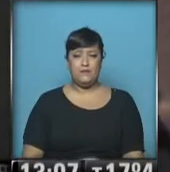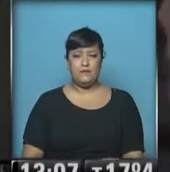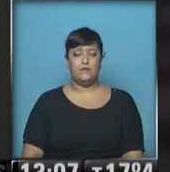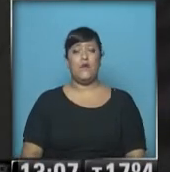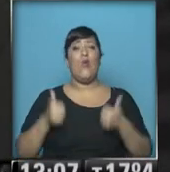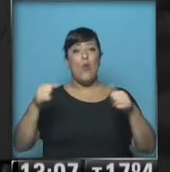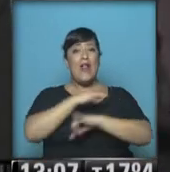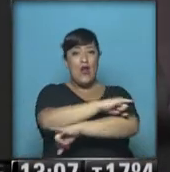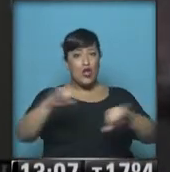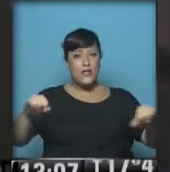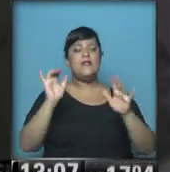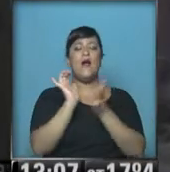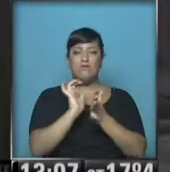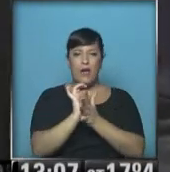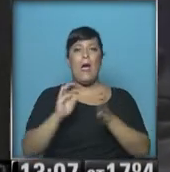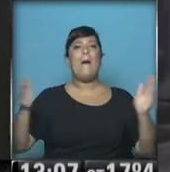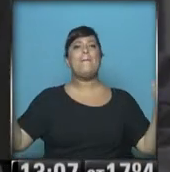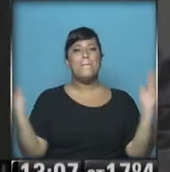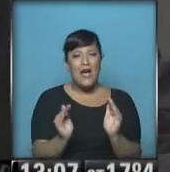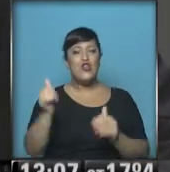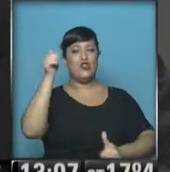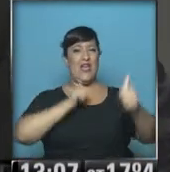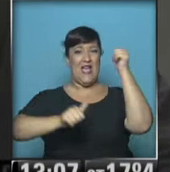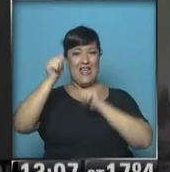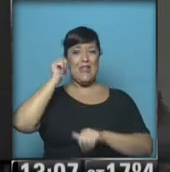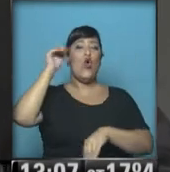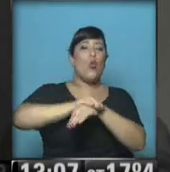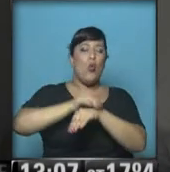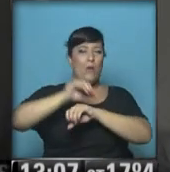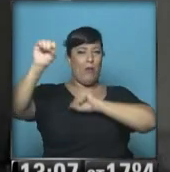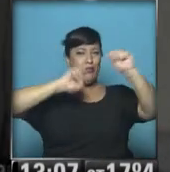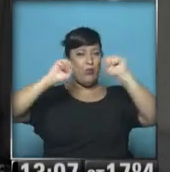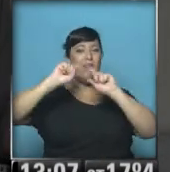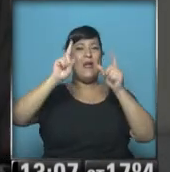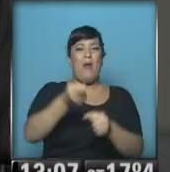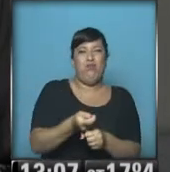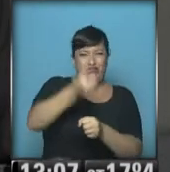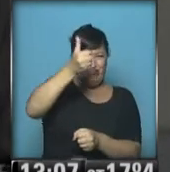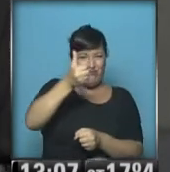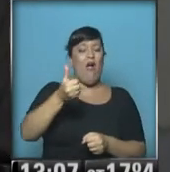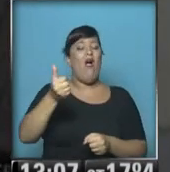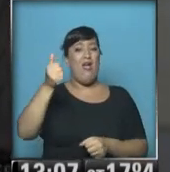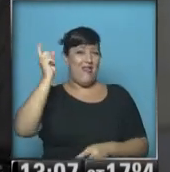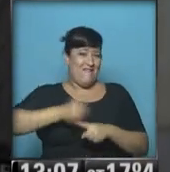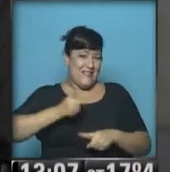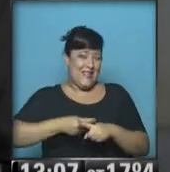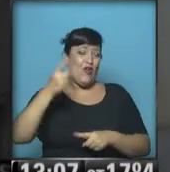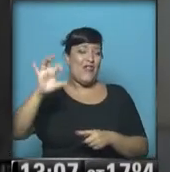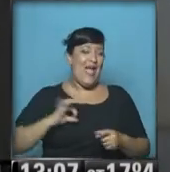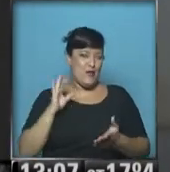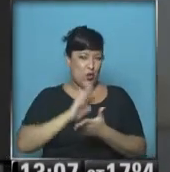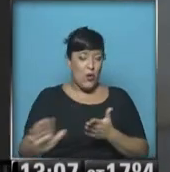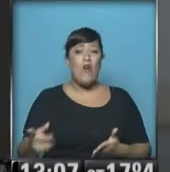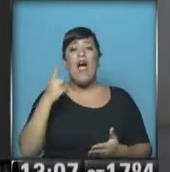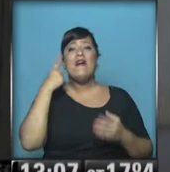Buena noticia es que bajaron el número de heridos por pirotecnia y por descorche durante los festejos del Año Nuevo. Vamos a ver